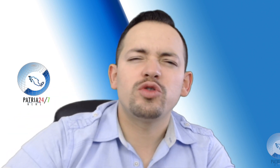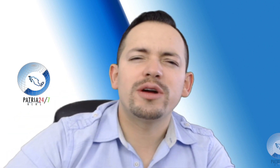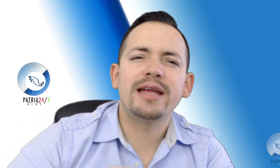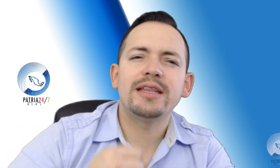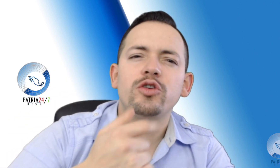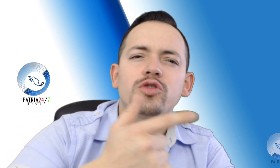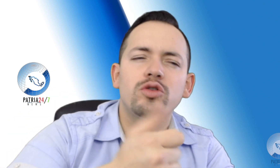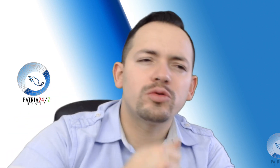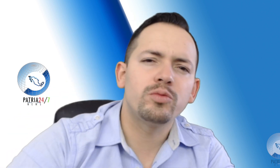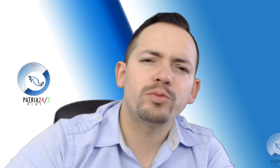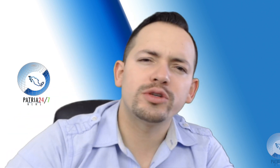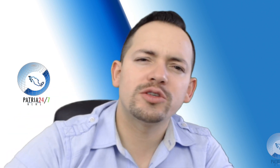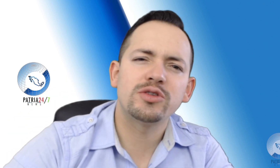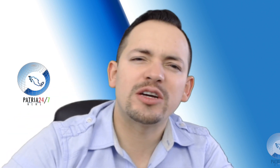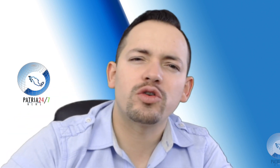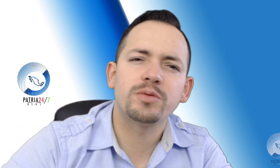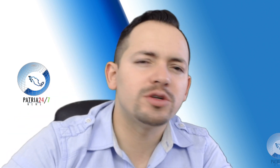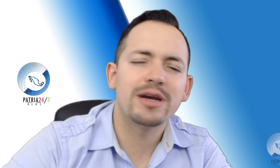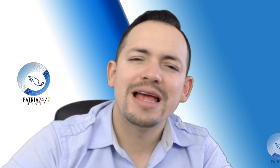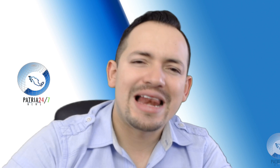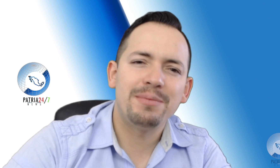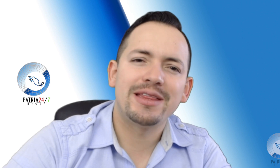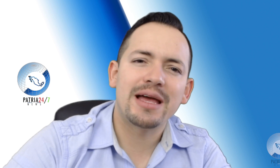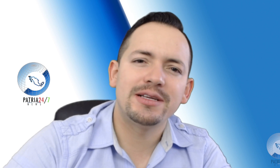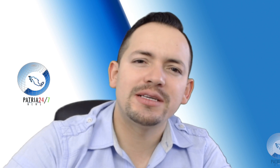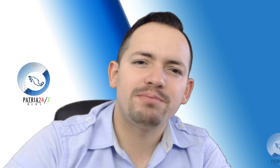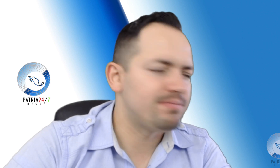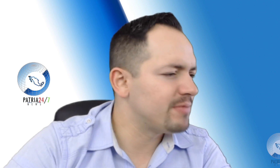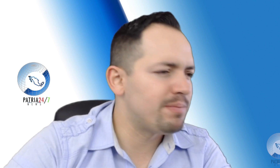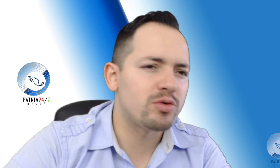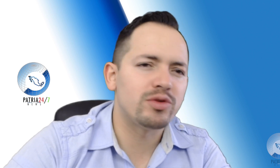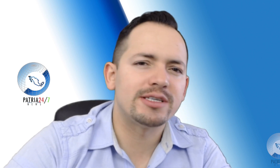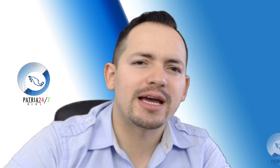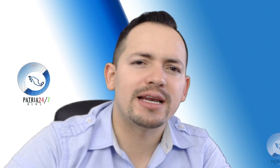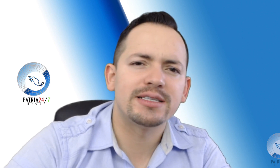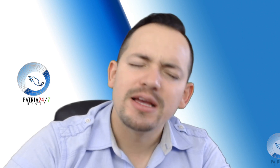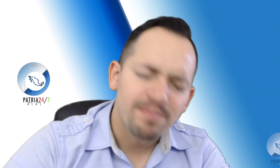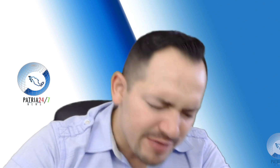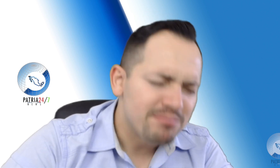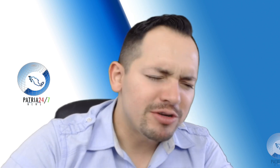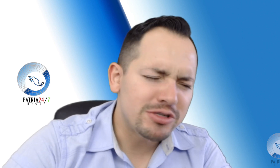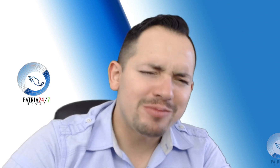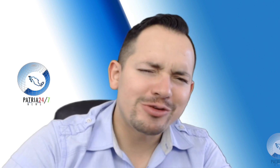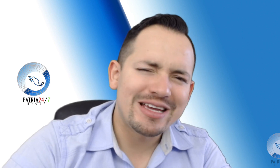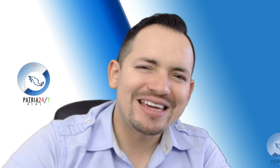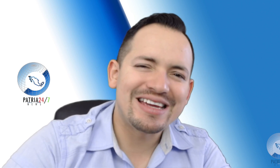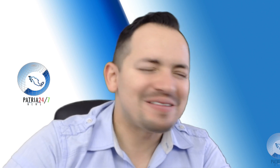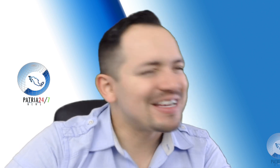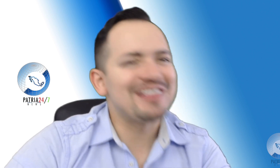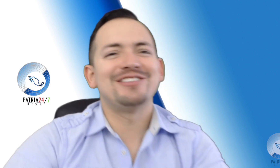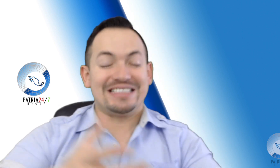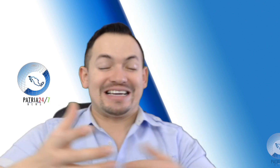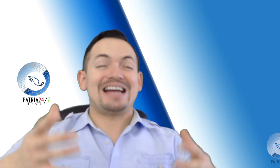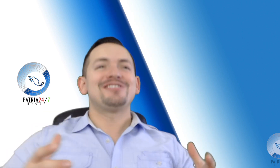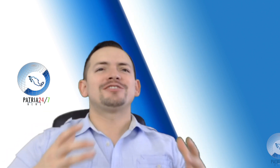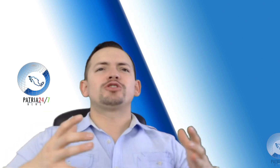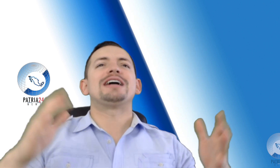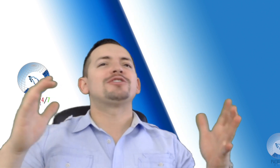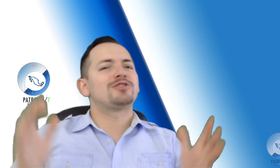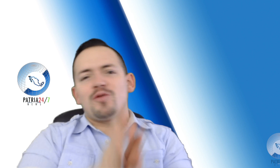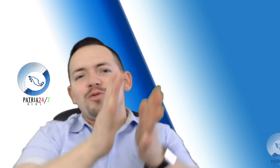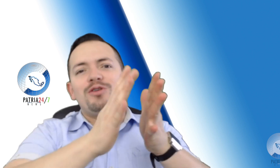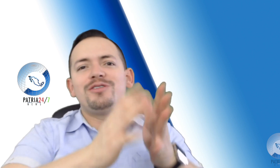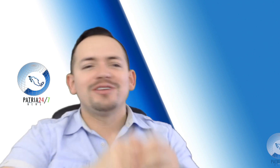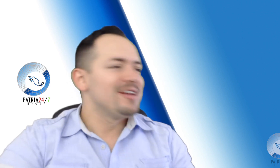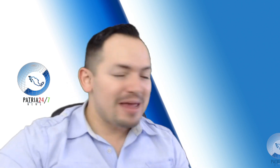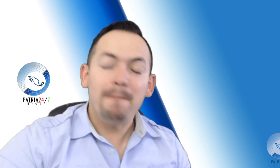procesos burocráticos, con procesos de corrupción lamentables y perjudiciales. Pero estaremos aquí revisando, checando estos